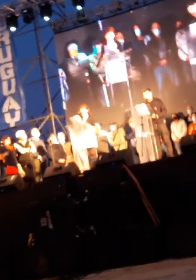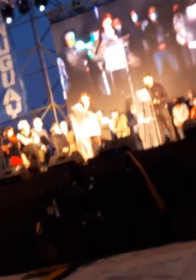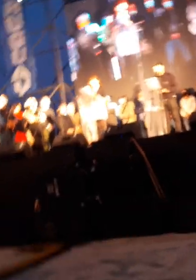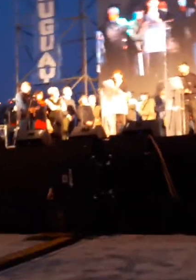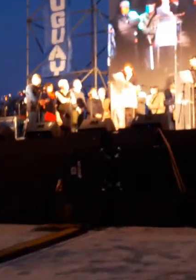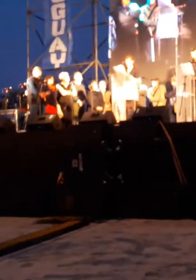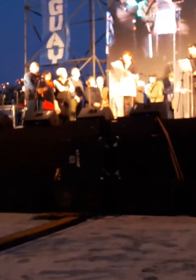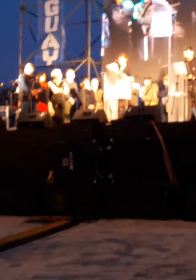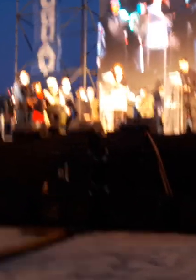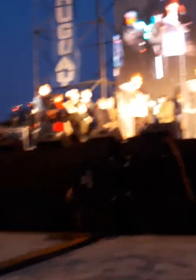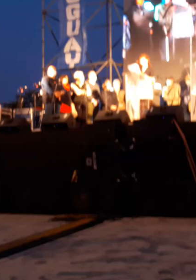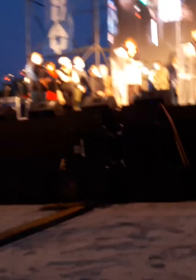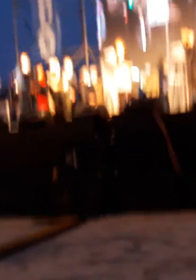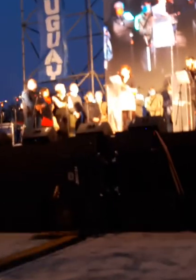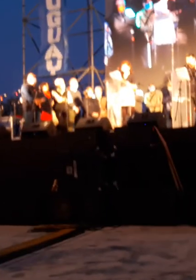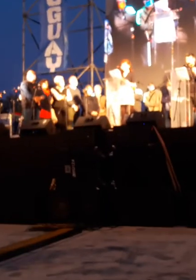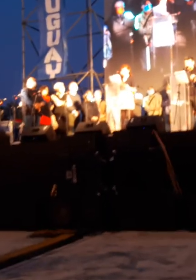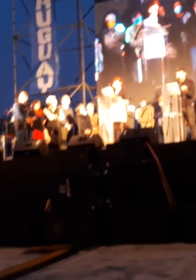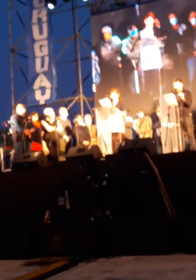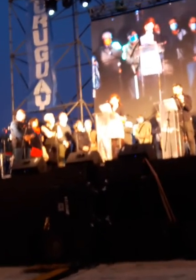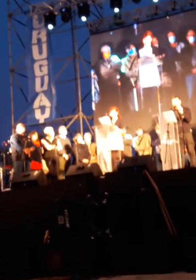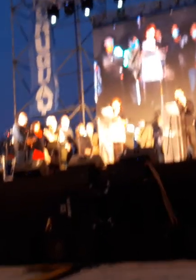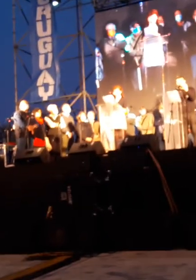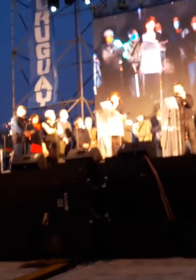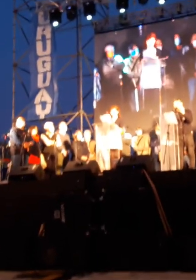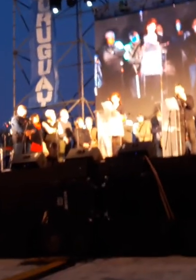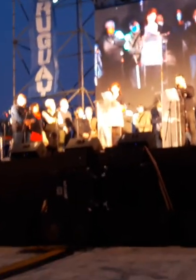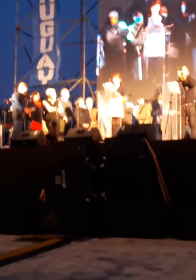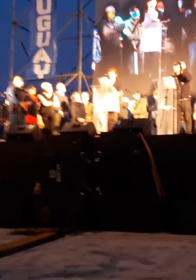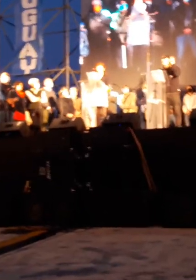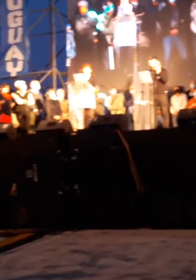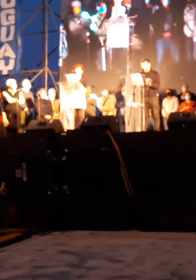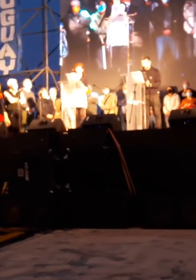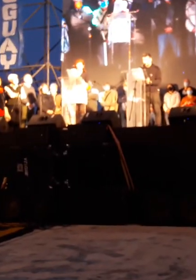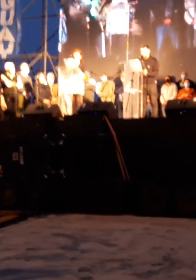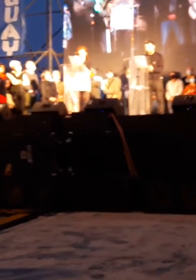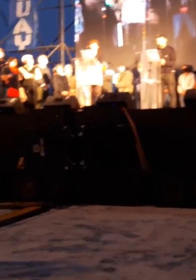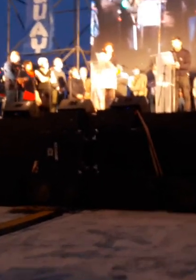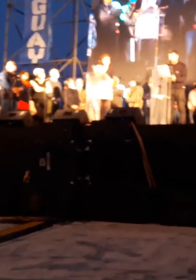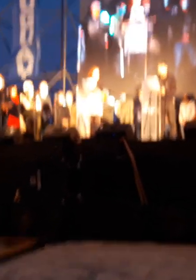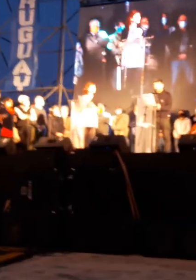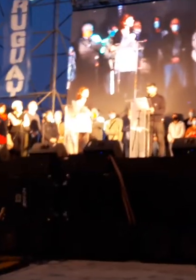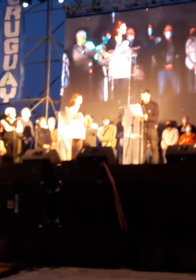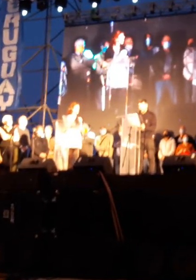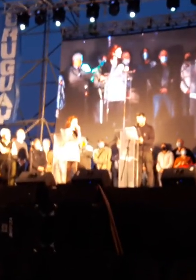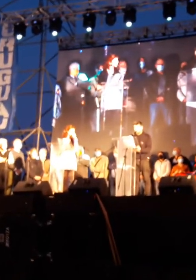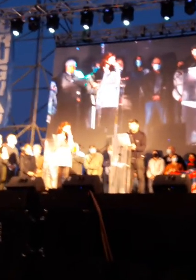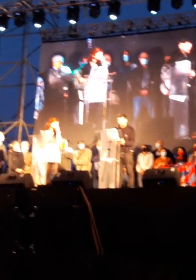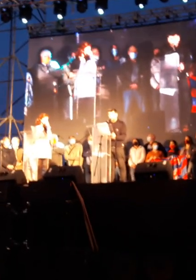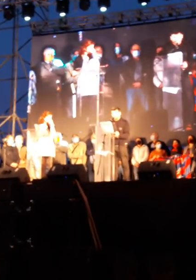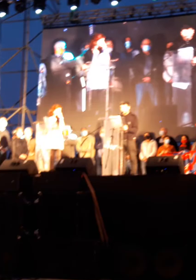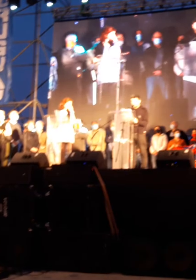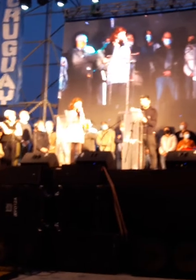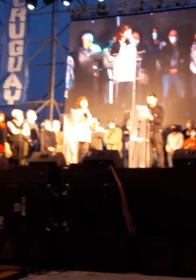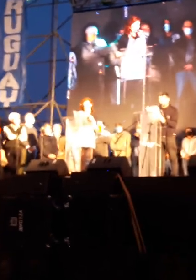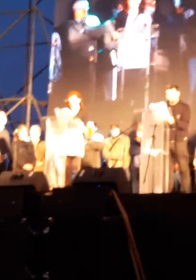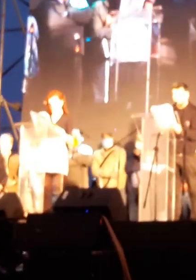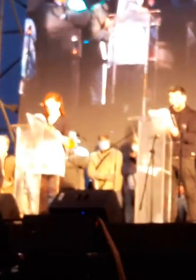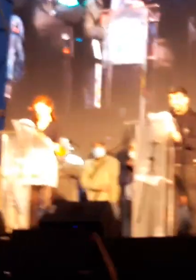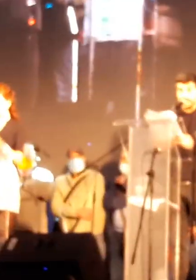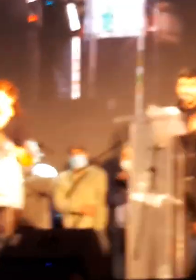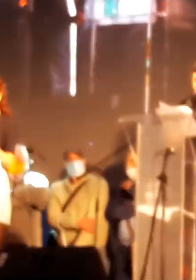sentir en toda la sociedad uruguaya. Mientras se recorta en más de 300 millones de dólares el gasto público en el